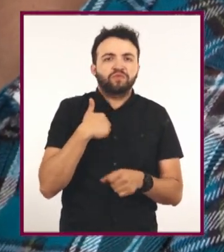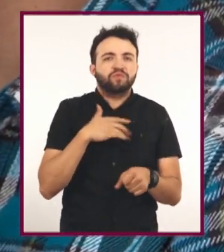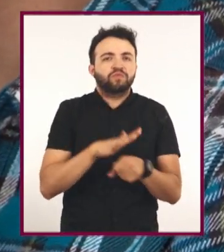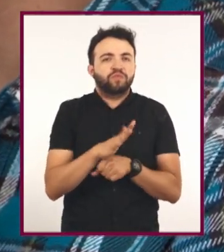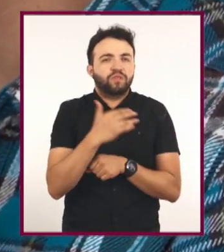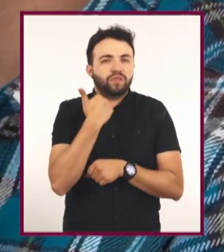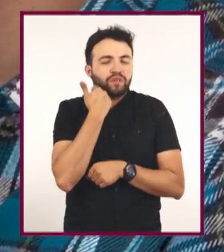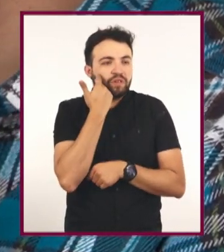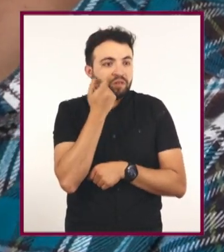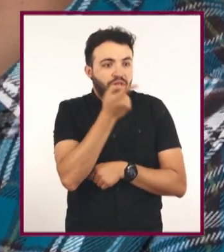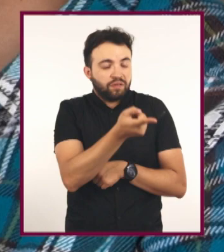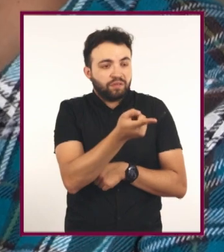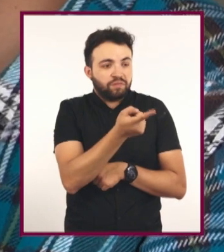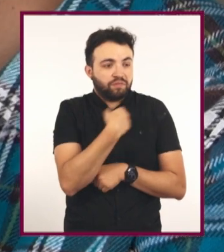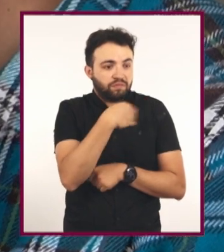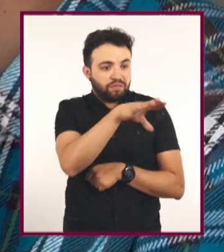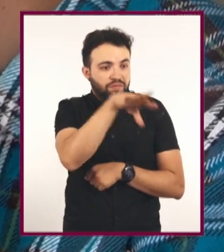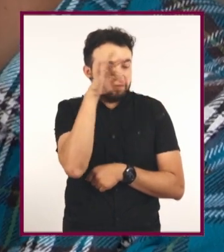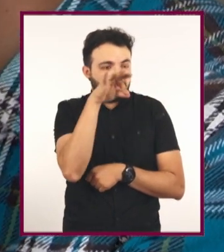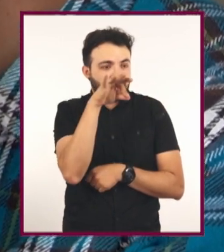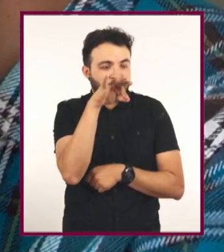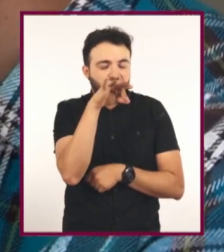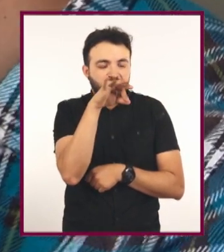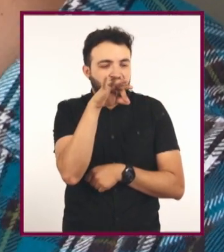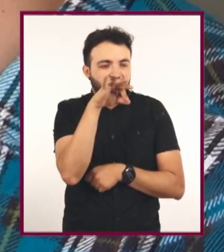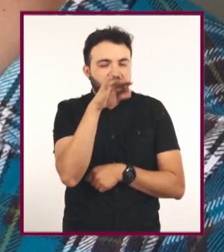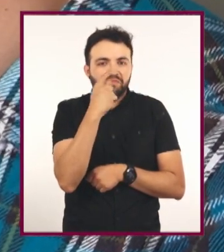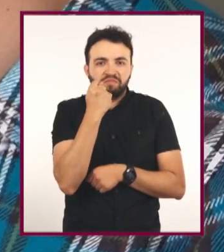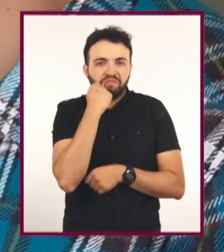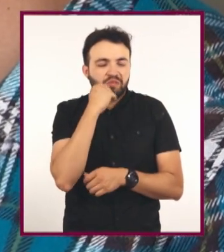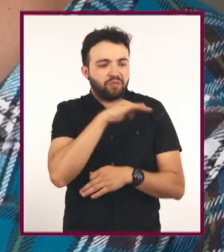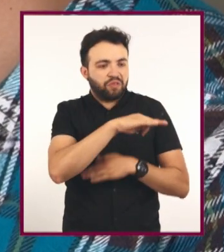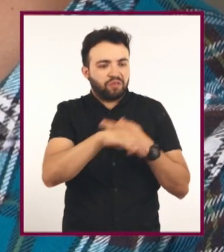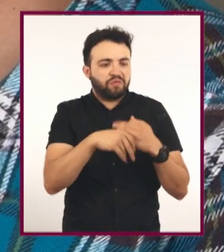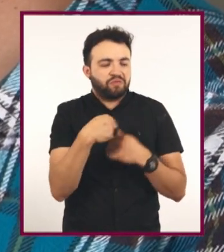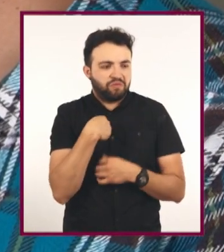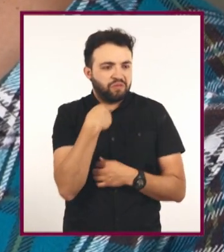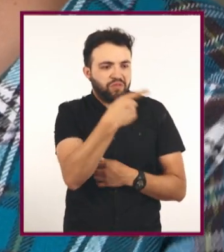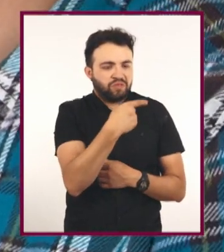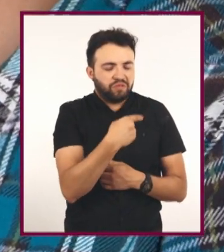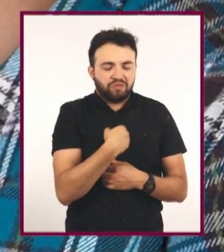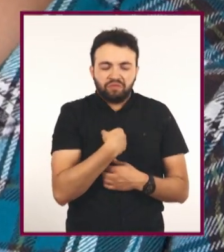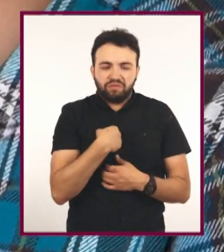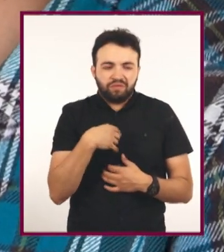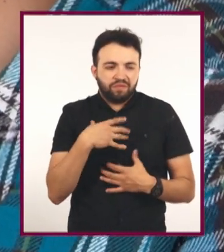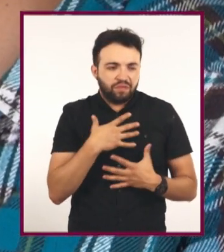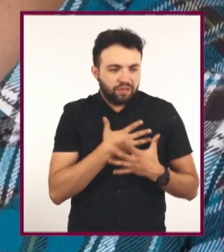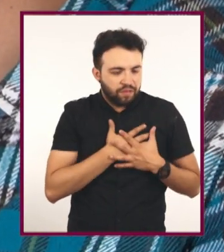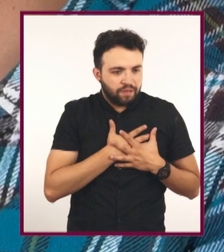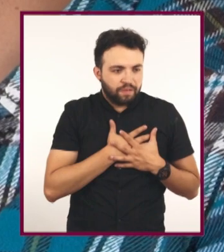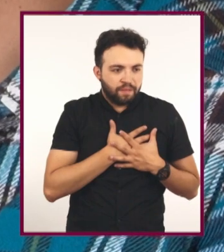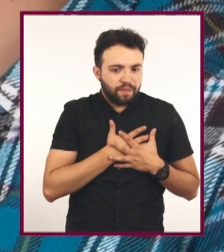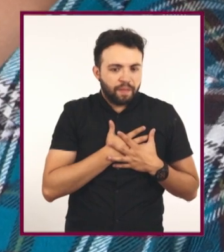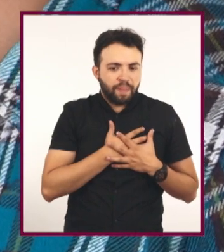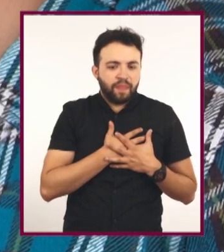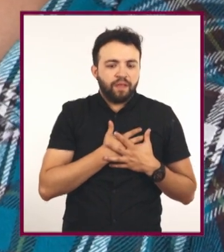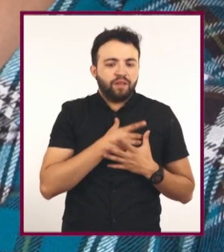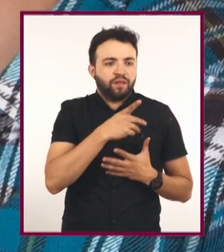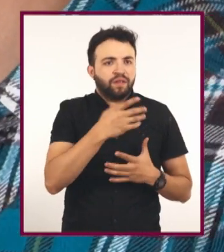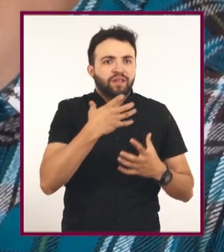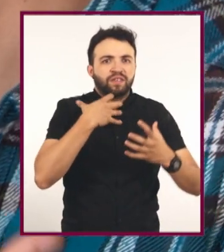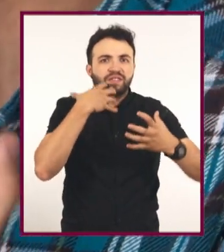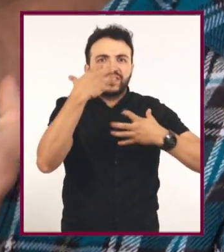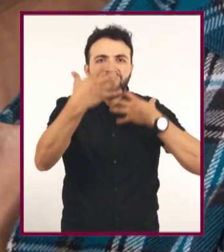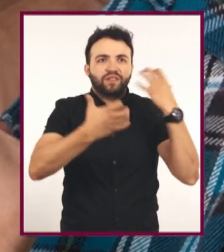poco. Yo lo que quiero de vos, porque te quiero. Que mires más allá de mí. Que me ames